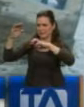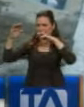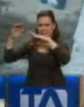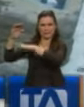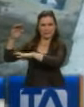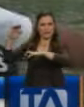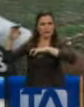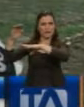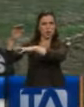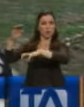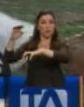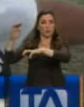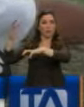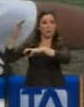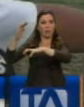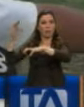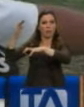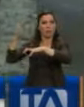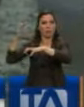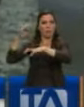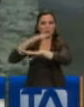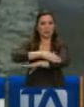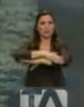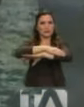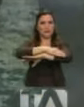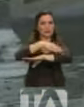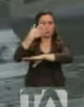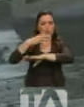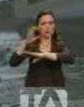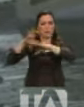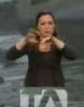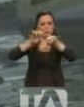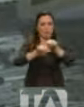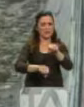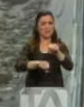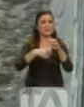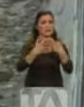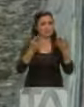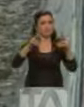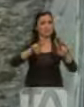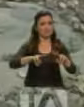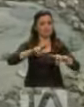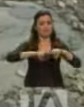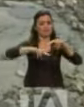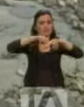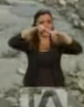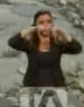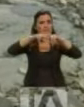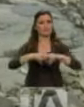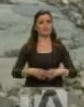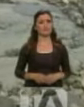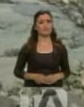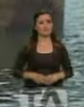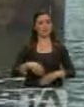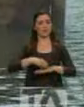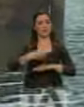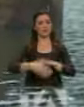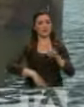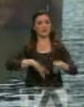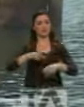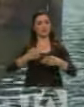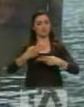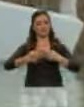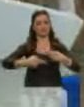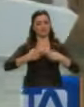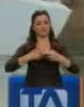que es, digamos, la baranda de malecón. En el balneario de Puerto Cayo hubo daños en la infraestructura del malecón y pérdidas de algunos